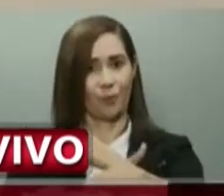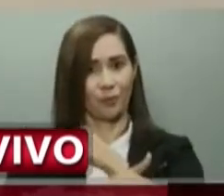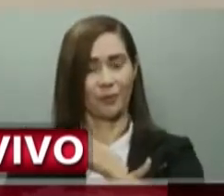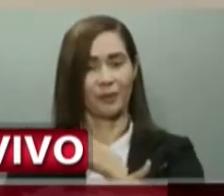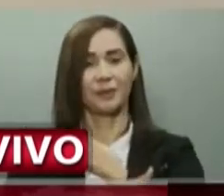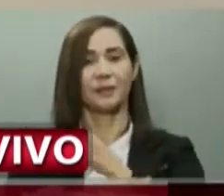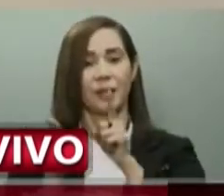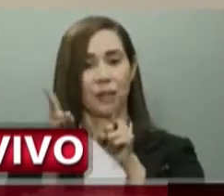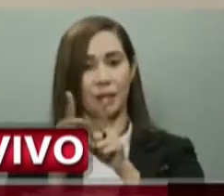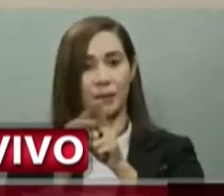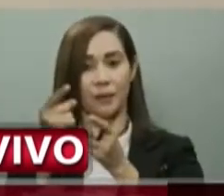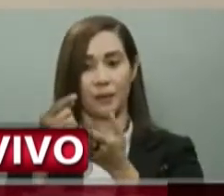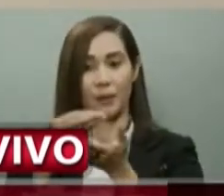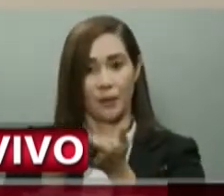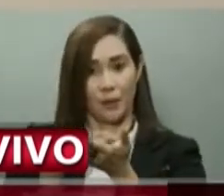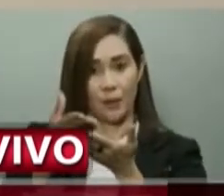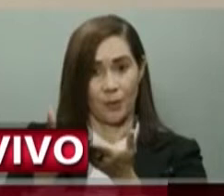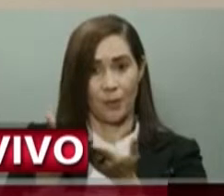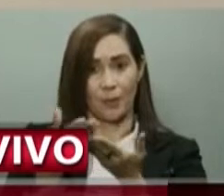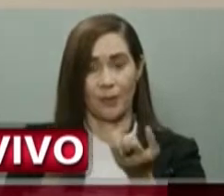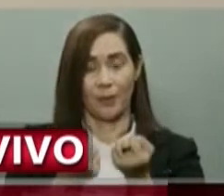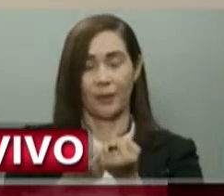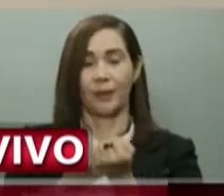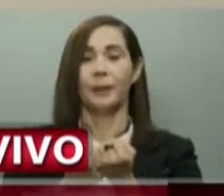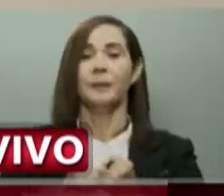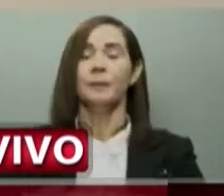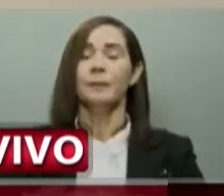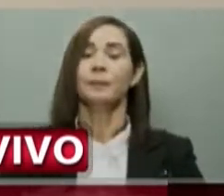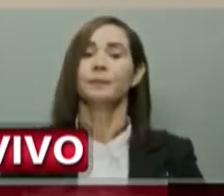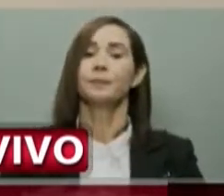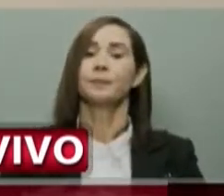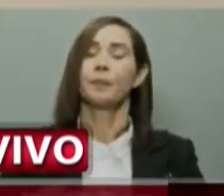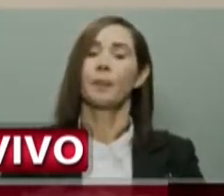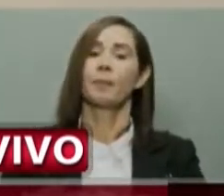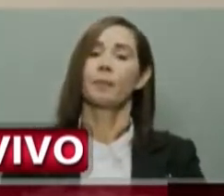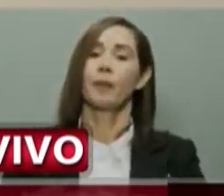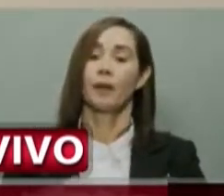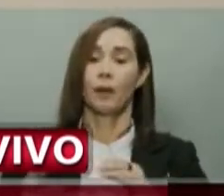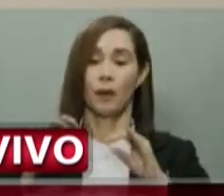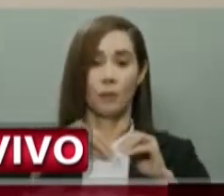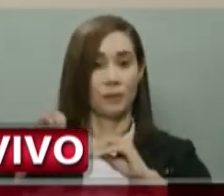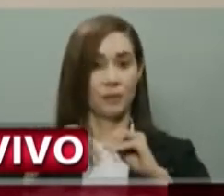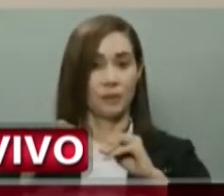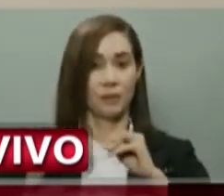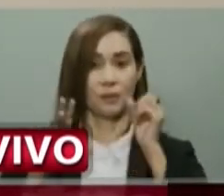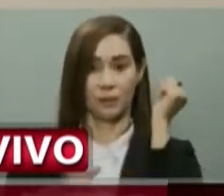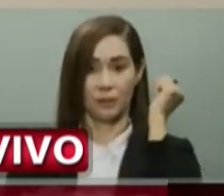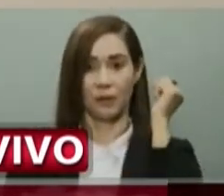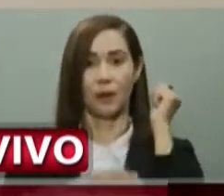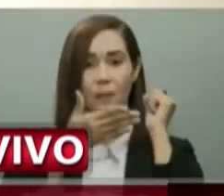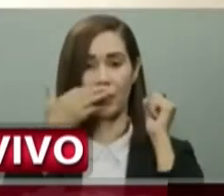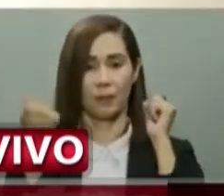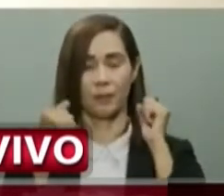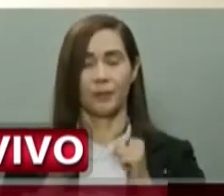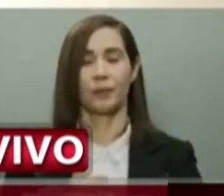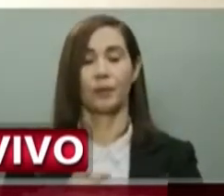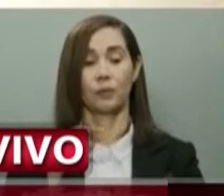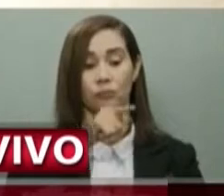Eso es importante, la inversión que se ha hecho en el campo, en la comercialización también. Y si